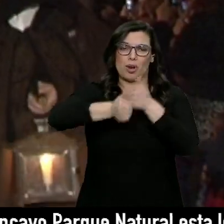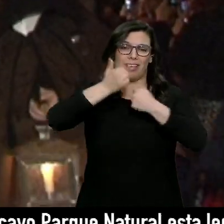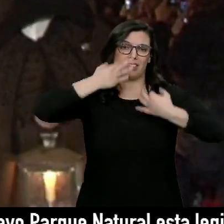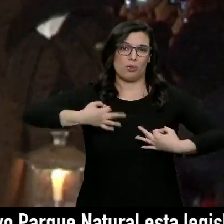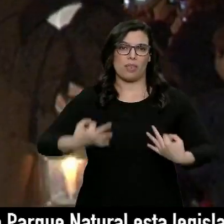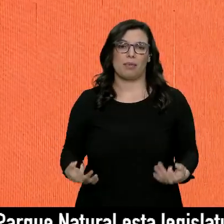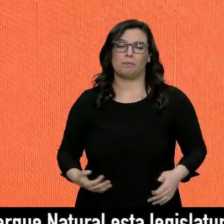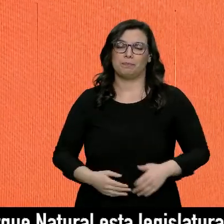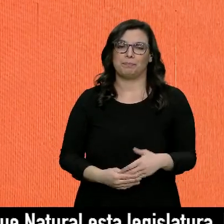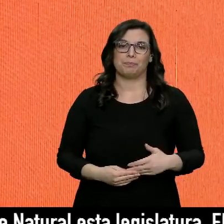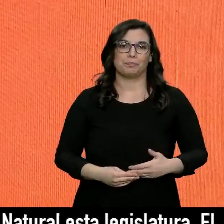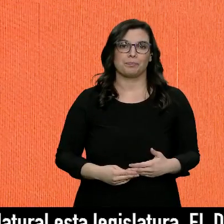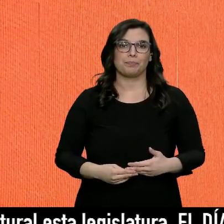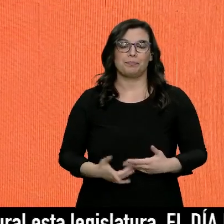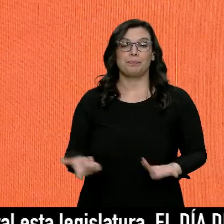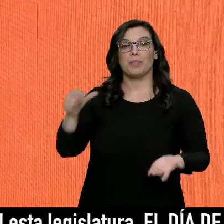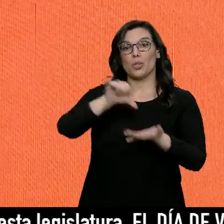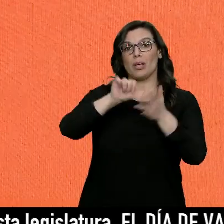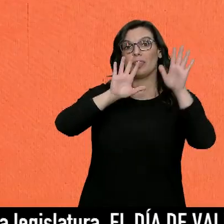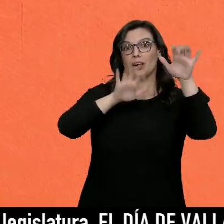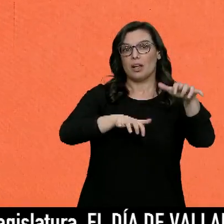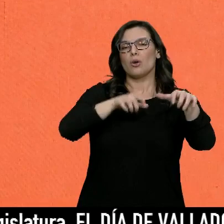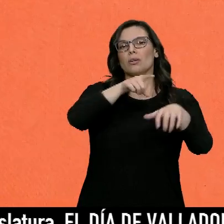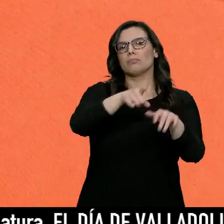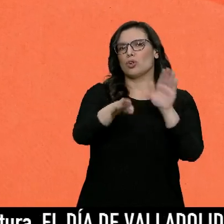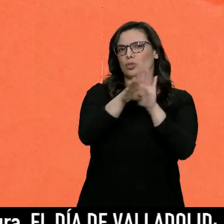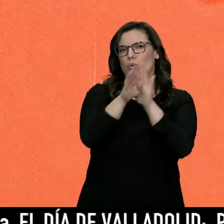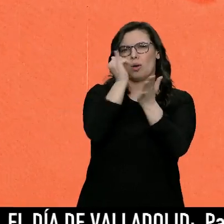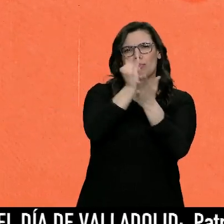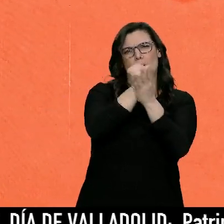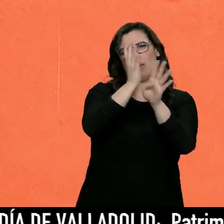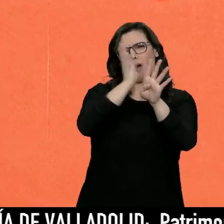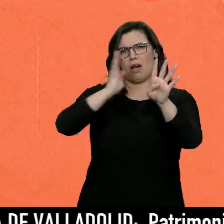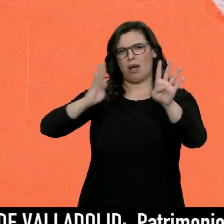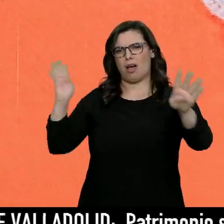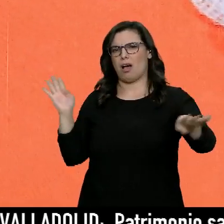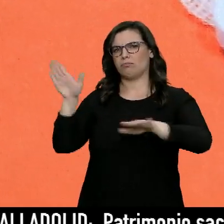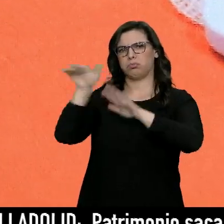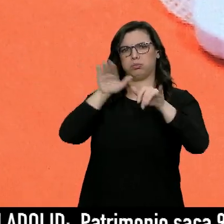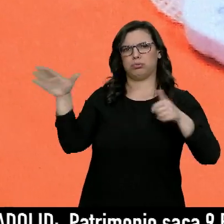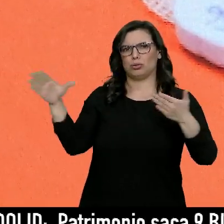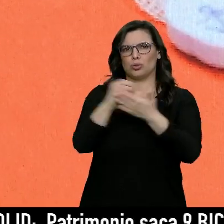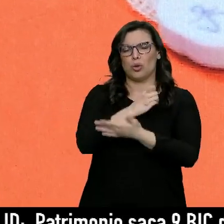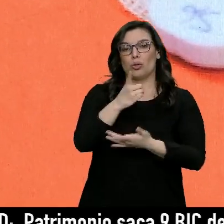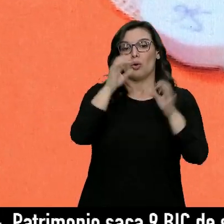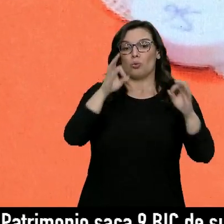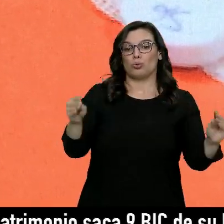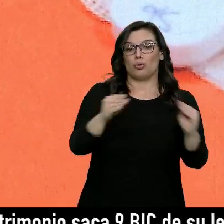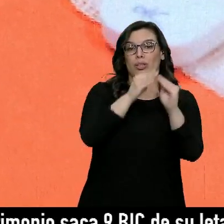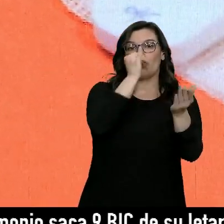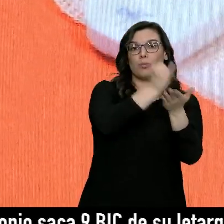seguridad. La ciudad de León sigue inmersa en un cribado masivo para toda la población y coincidiendo con esa prueba